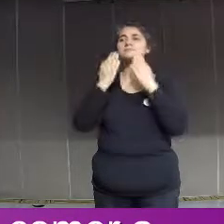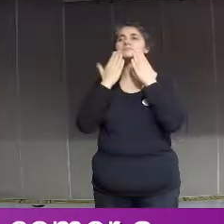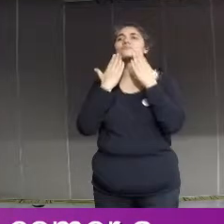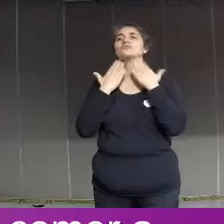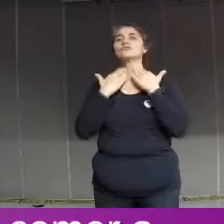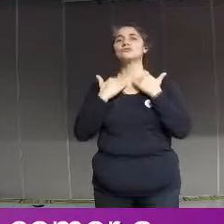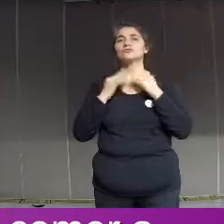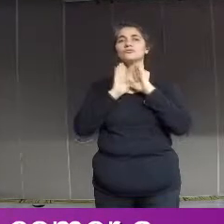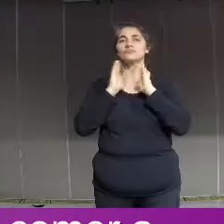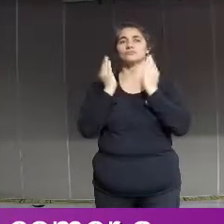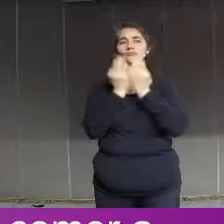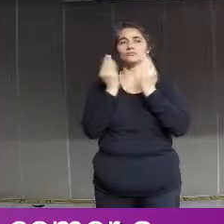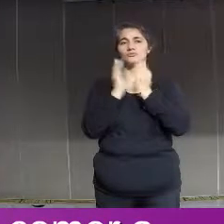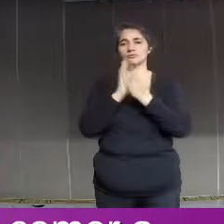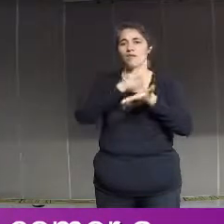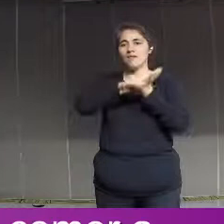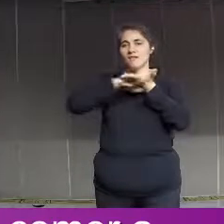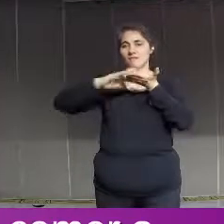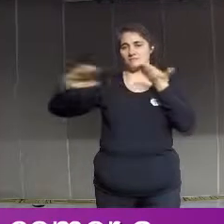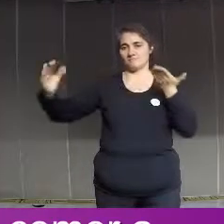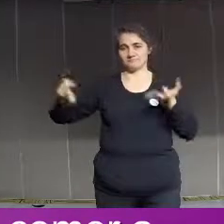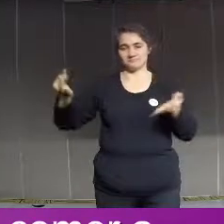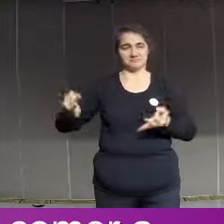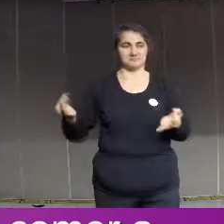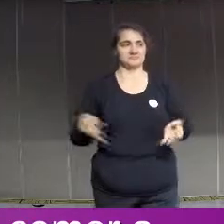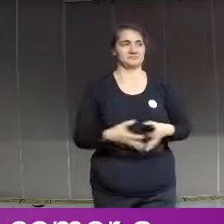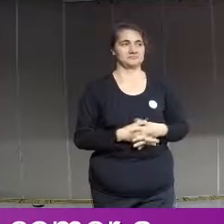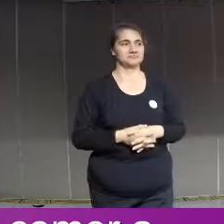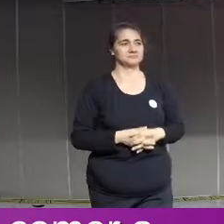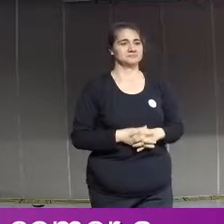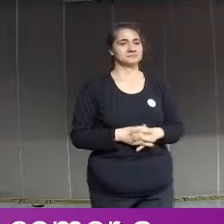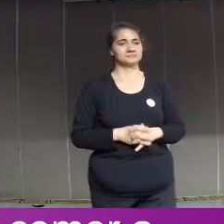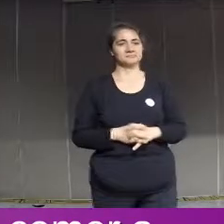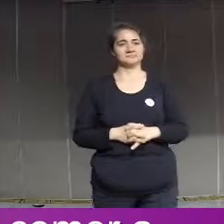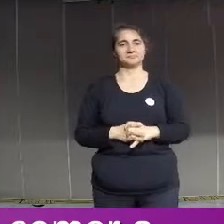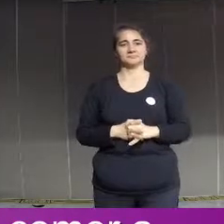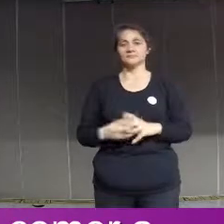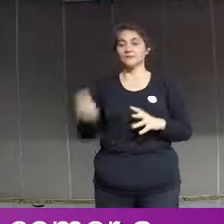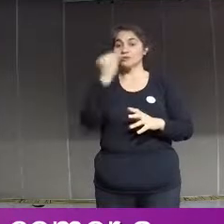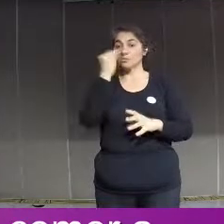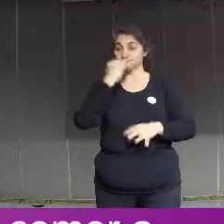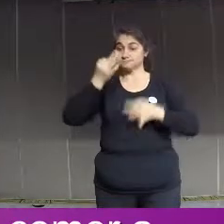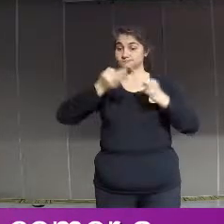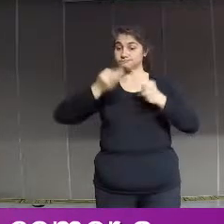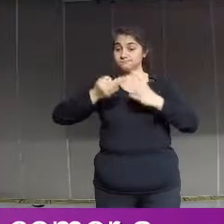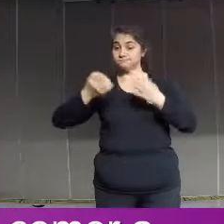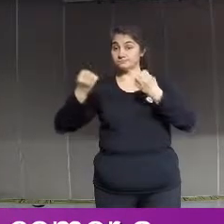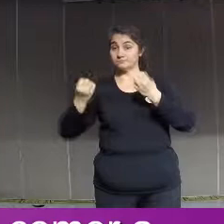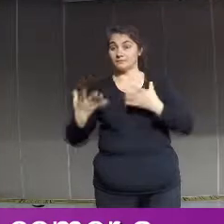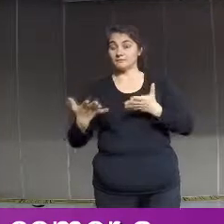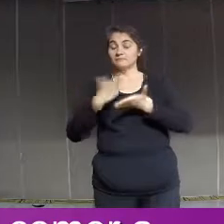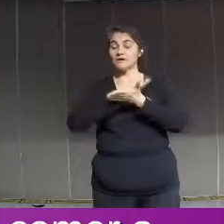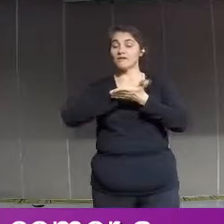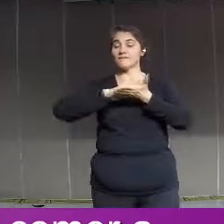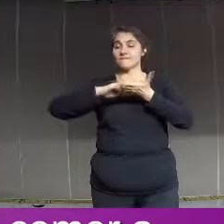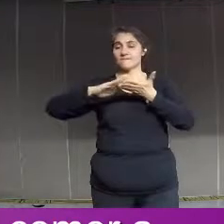va a hacer que la alimentación sea como más efectiva, ¿sí? No significa que va a limpiar todo, pero